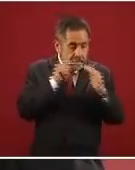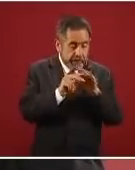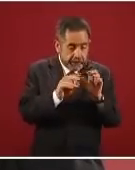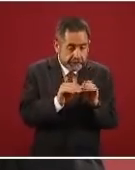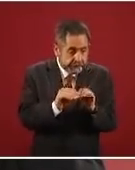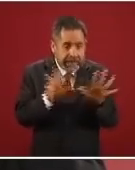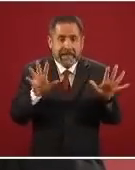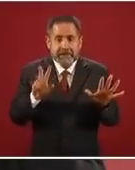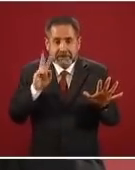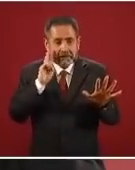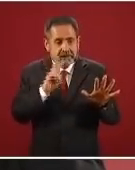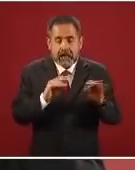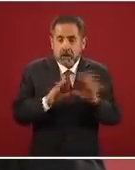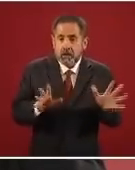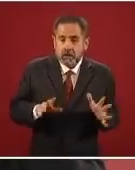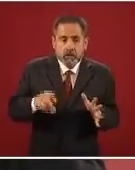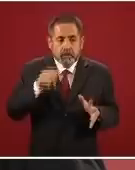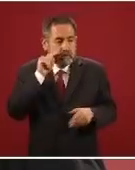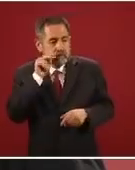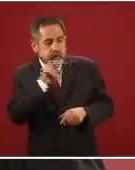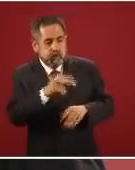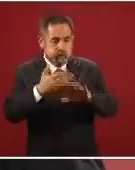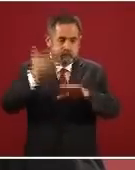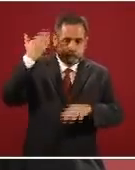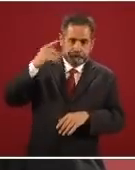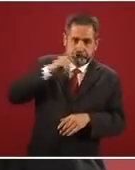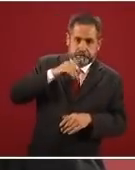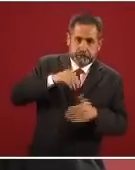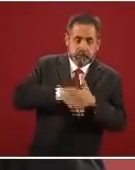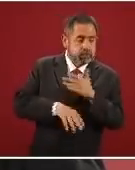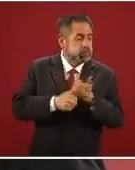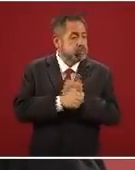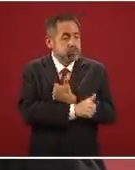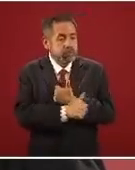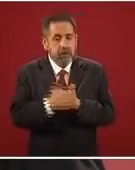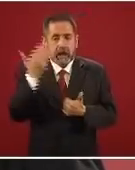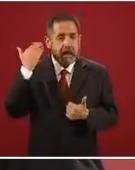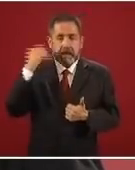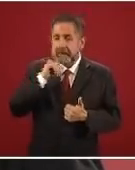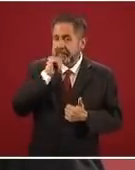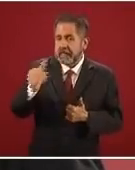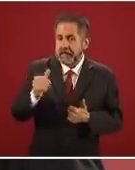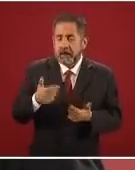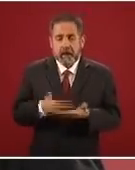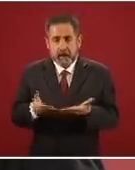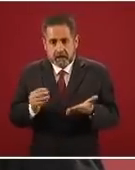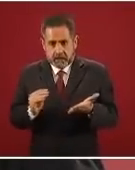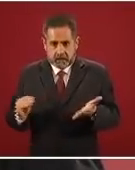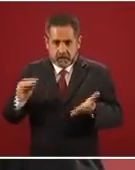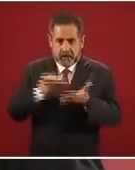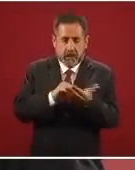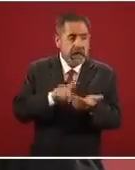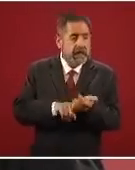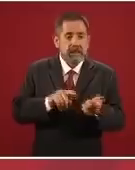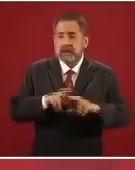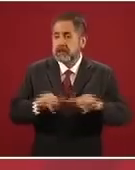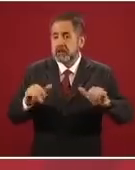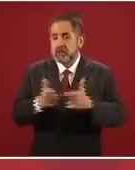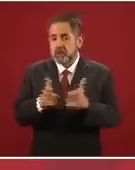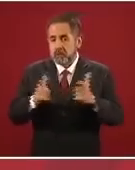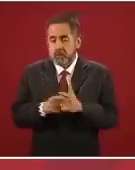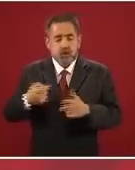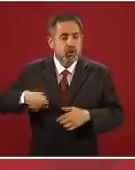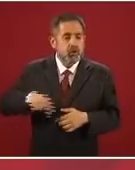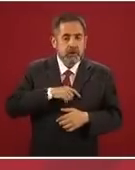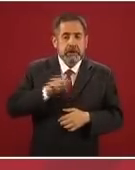visibilizar una situación que no había sido establecida ni visibilizada por ningún grupo. Nosotros